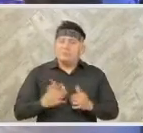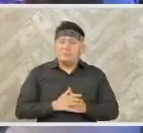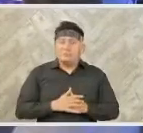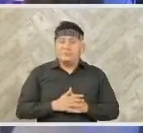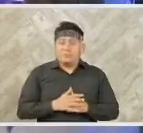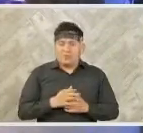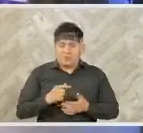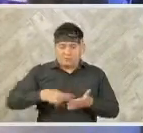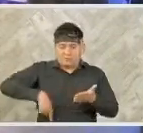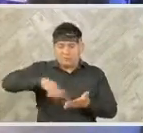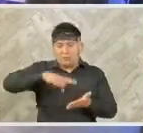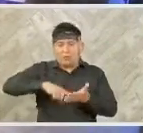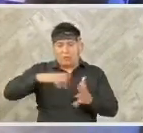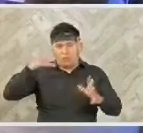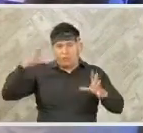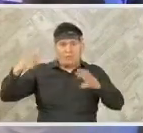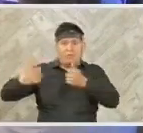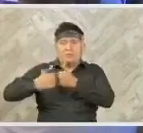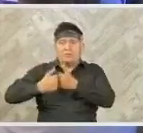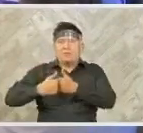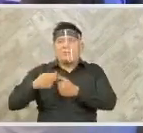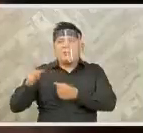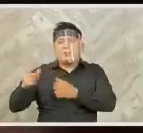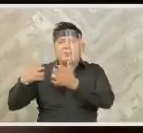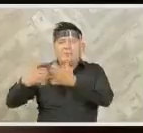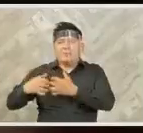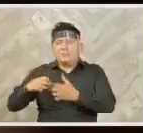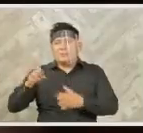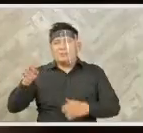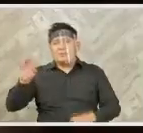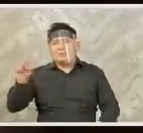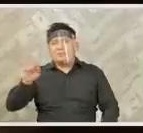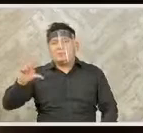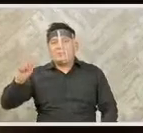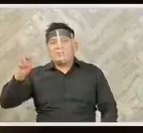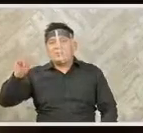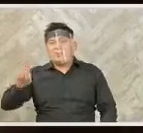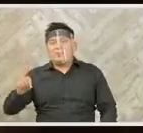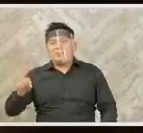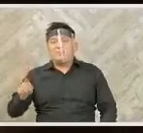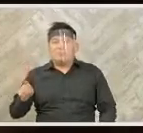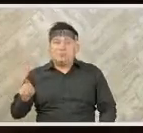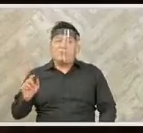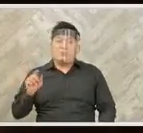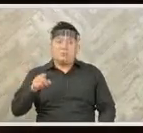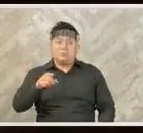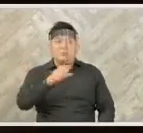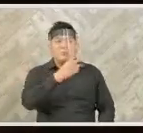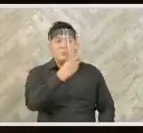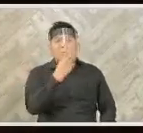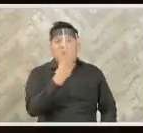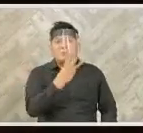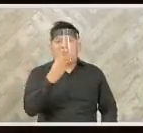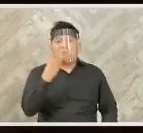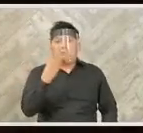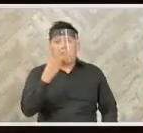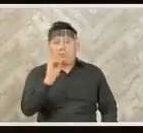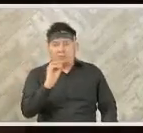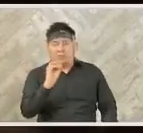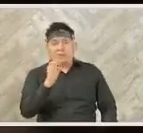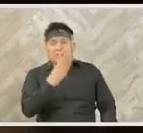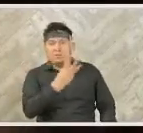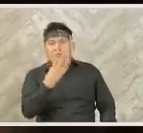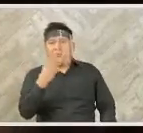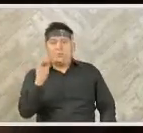de una empresa que se llama SLAN para darle la oportunidad a 330 empresarios que tienen una idea